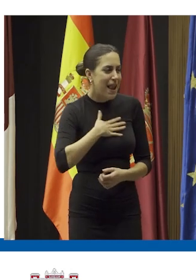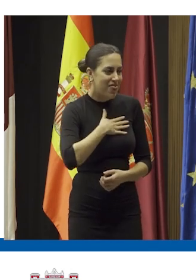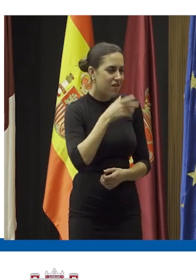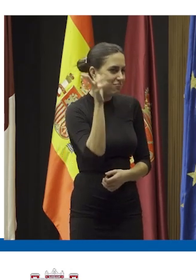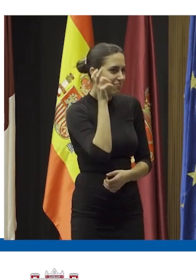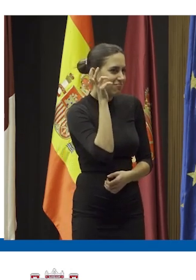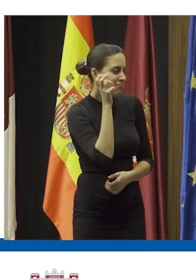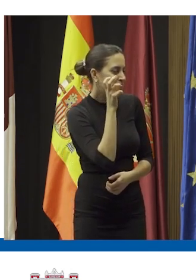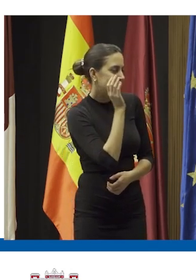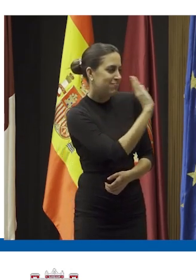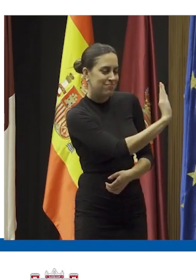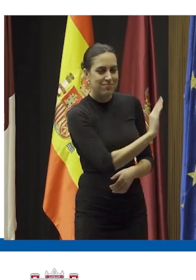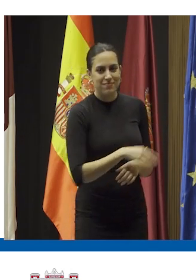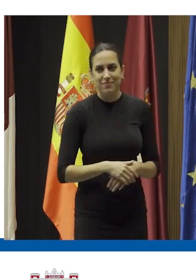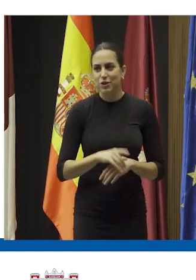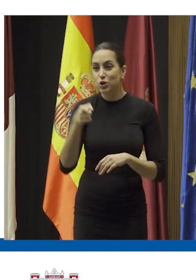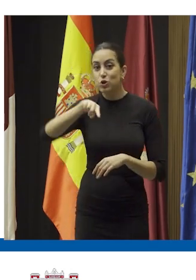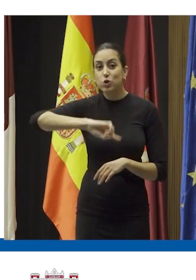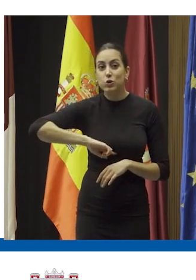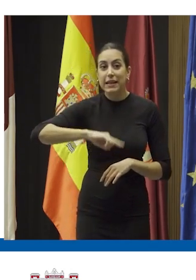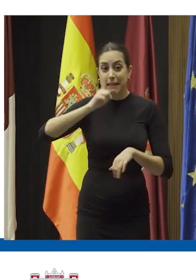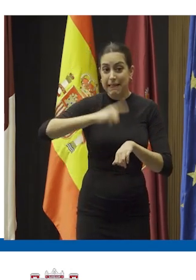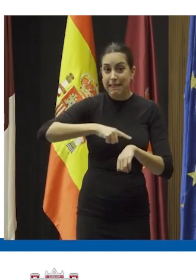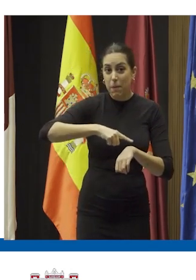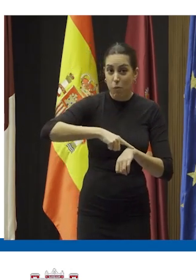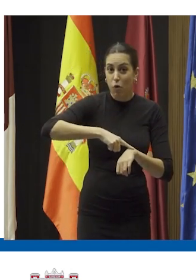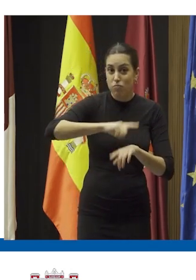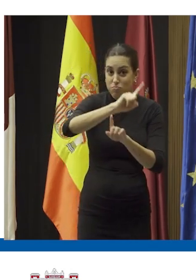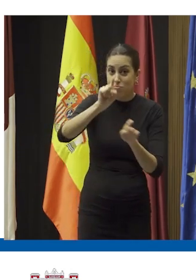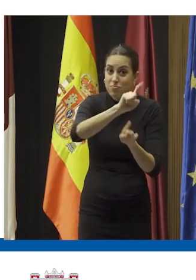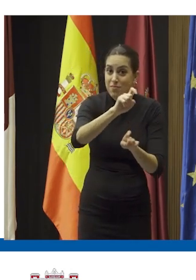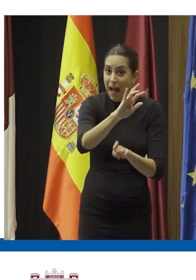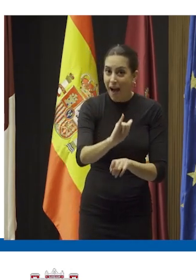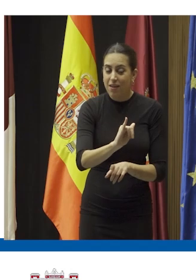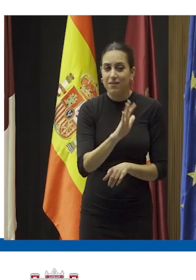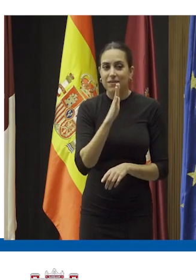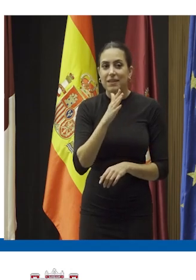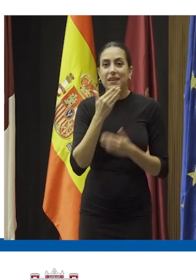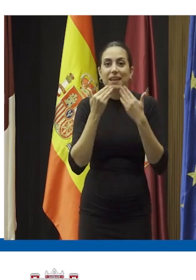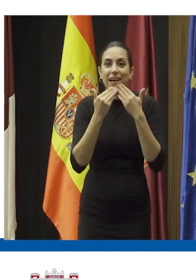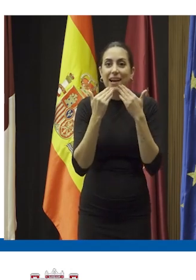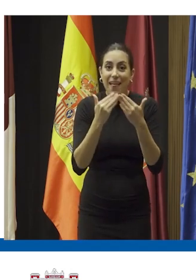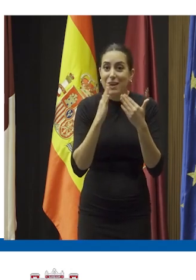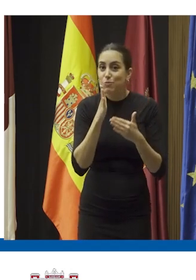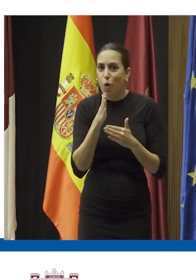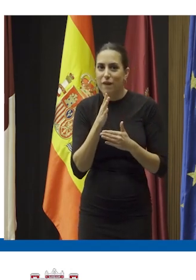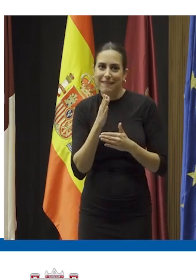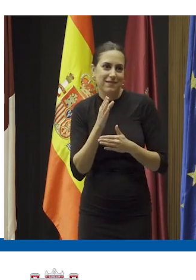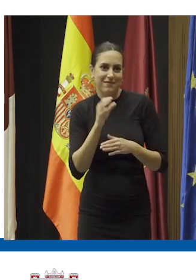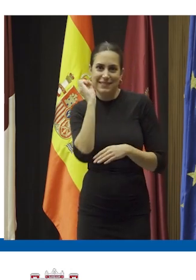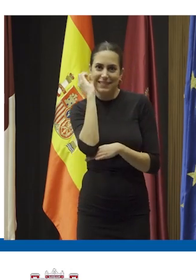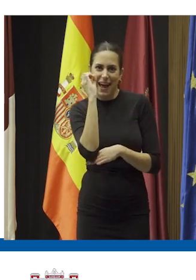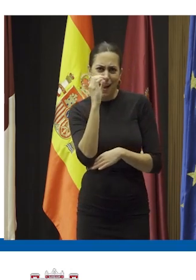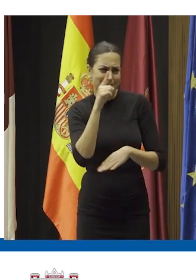verdad. Bueno, tenemos preguntas, o sea, tenemos tiempo hoy sí para preguntas. Gracias además por cumplir los